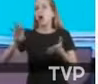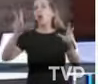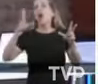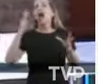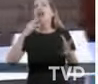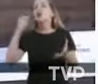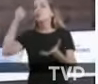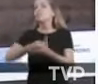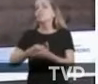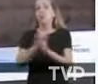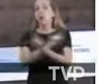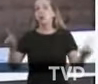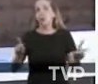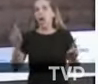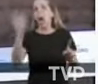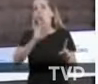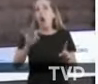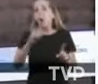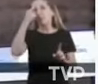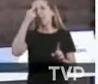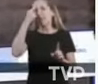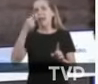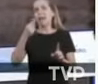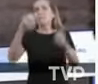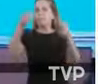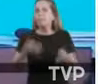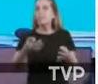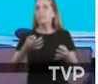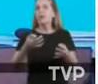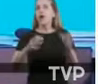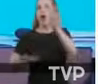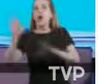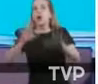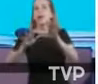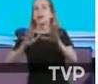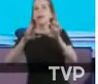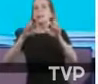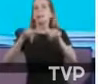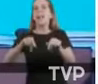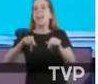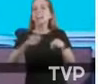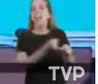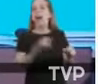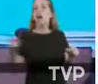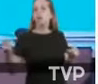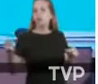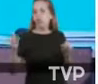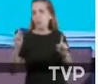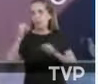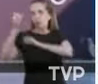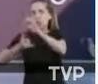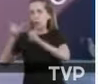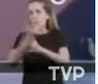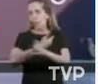ponerla, hipotecar la posibilidad de recuperarnos y hacer un programa de ajuste. Eso es lo que ha marcado el presidente, lo